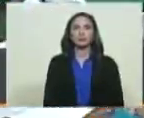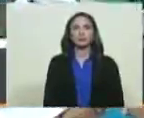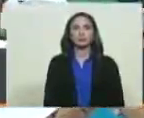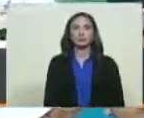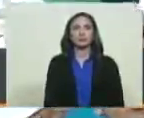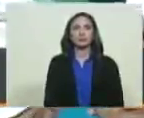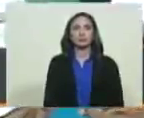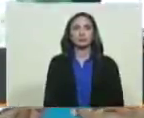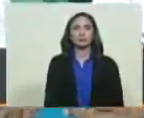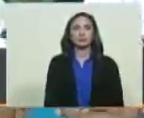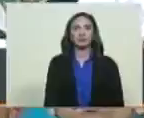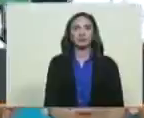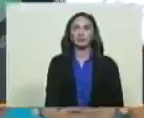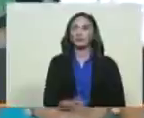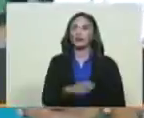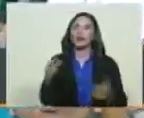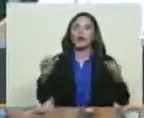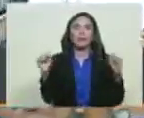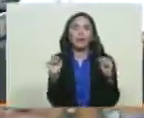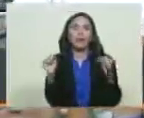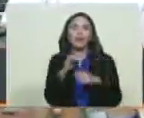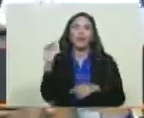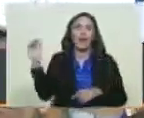mira y bailar agua se alborotan